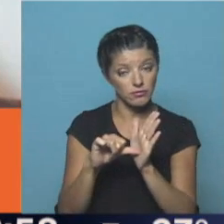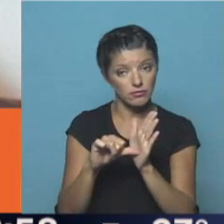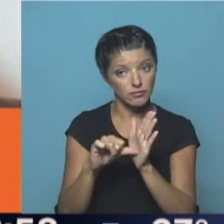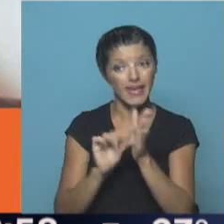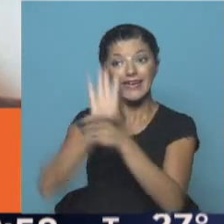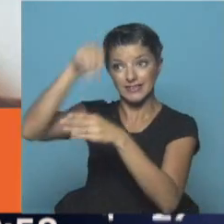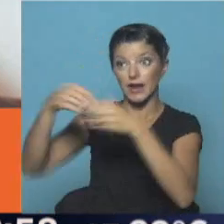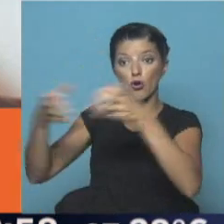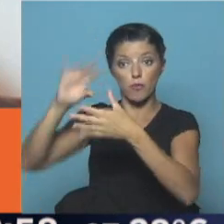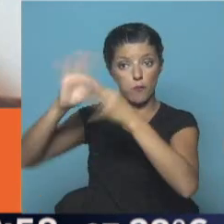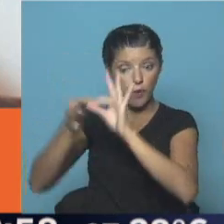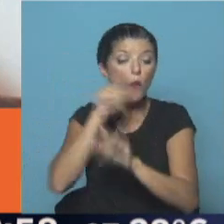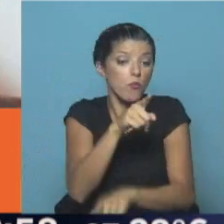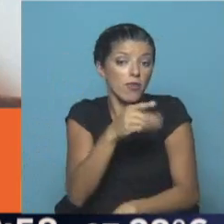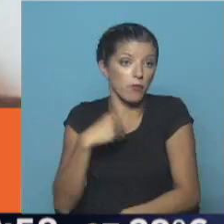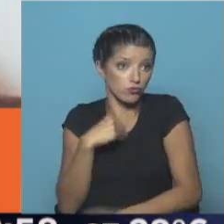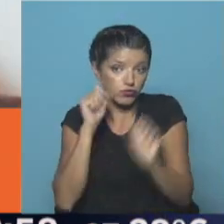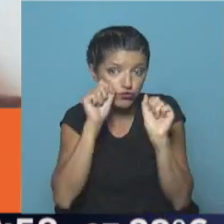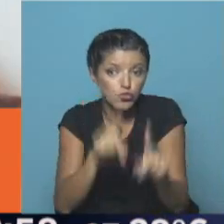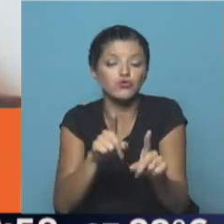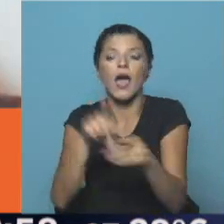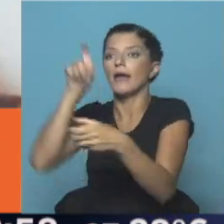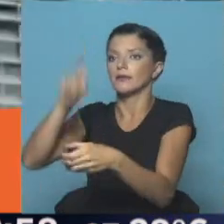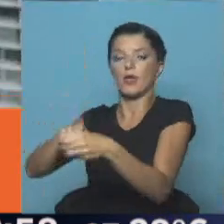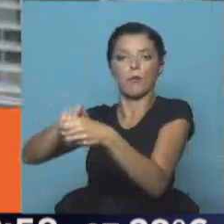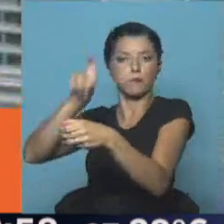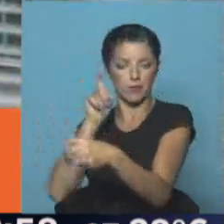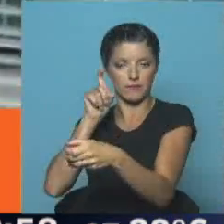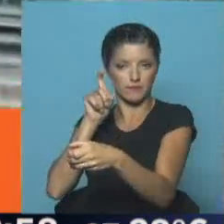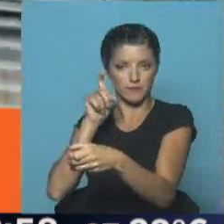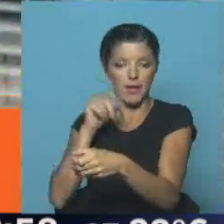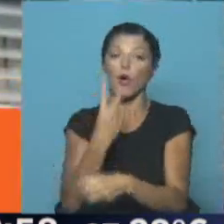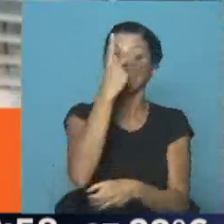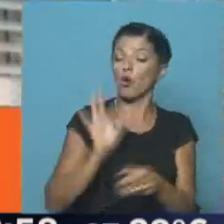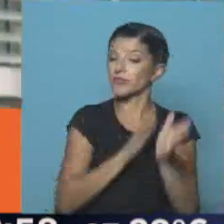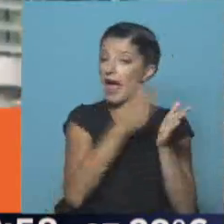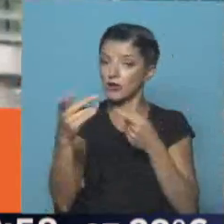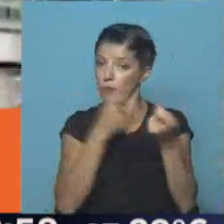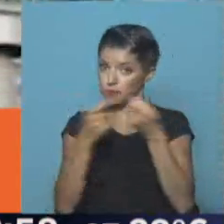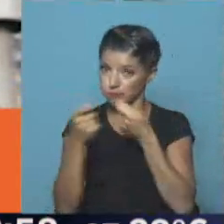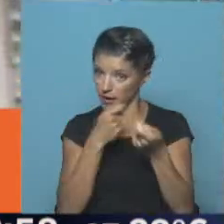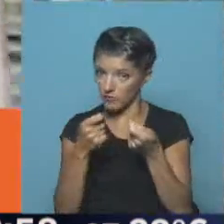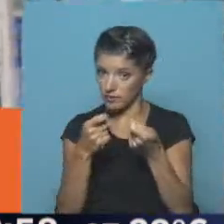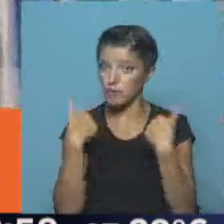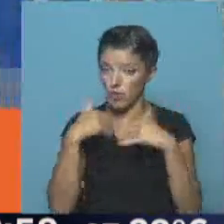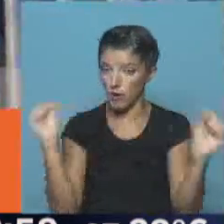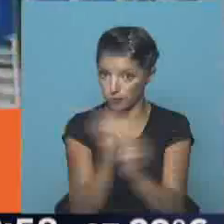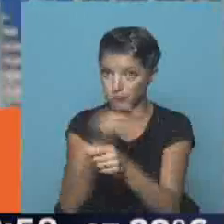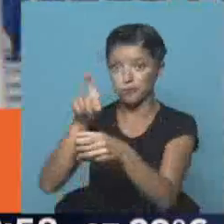miembro decida voluntariamente abandonar el organismo, estableciendo un plazo de 2 años de negociaciones para